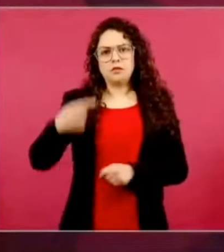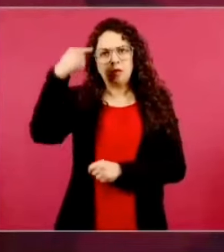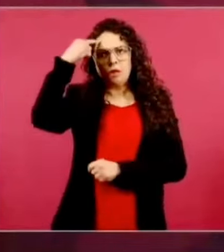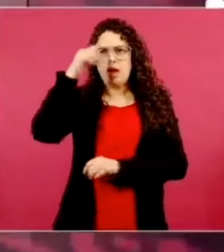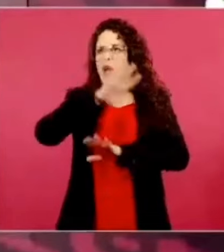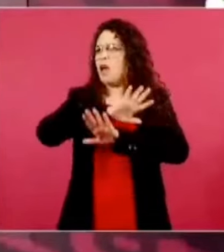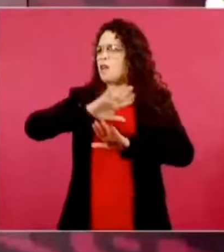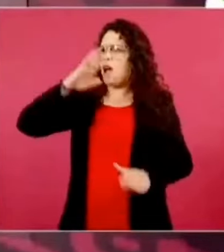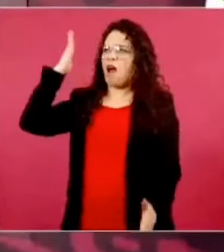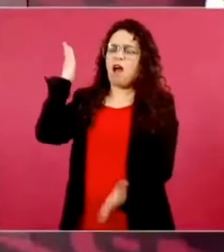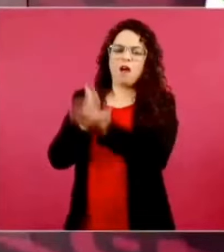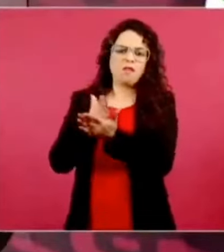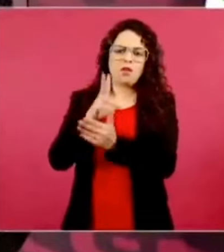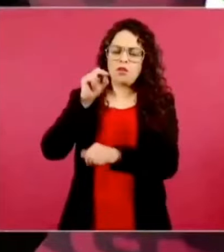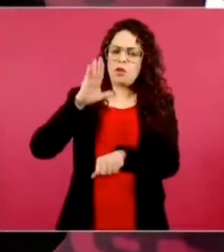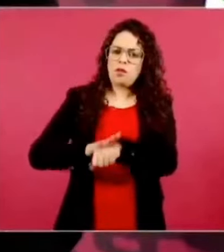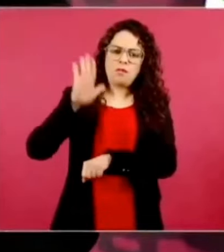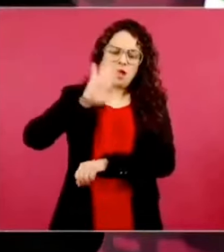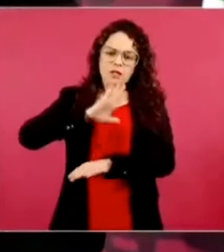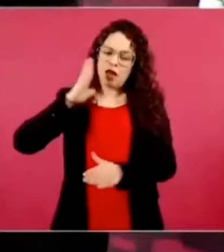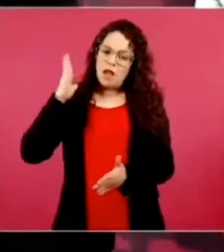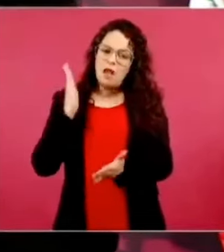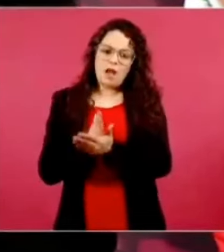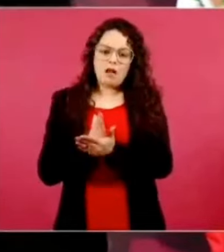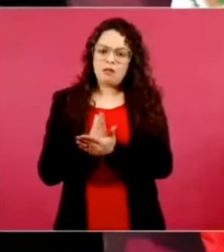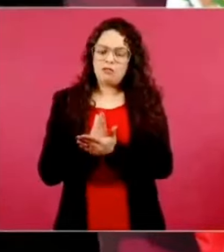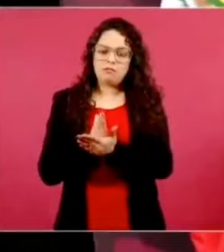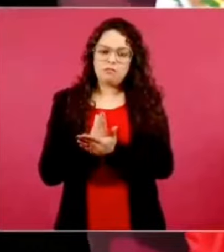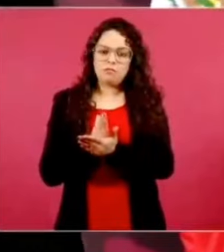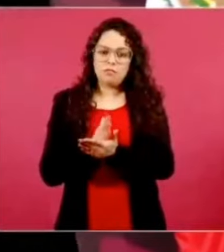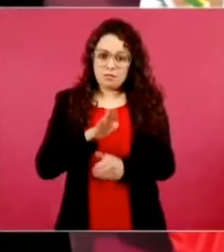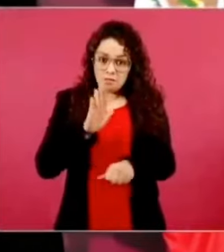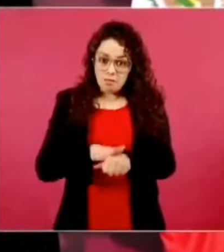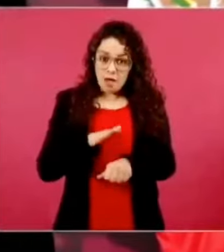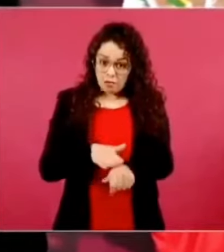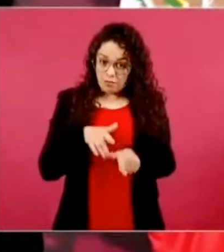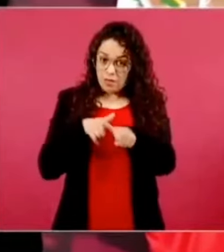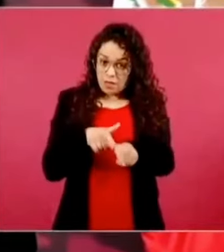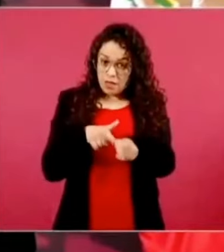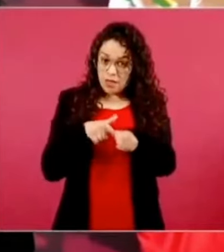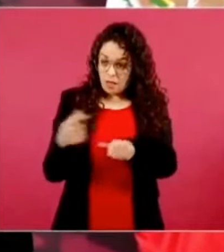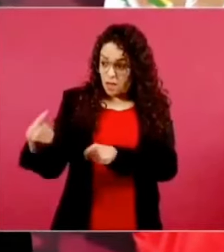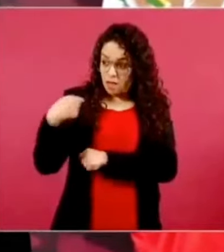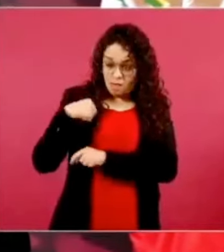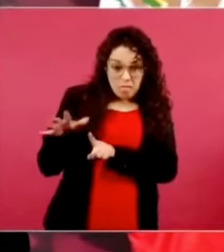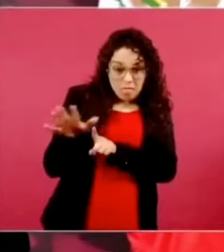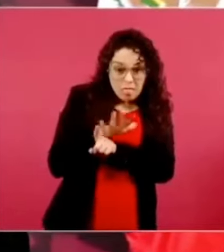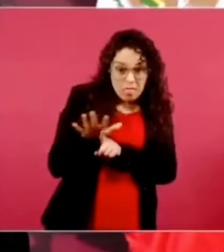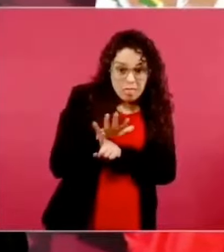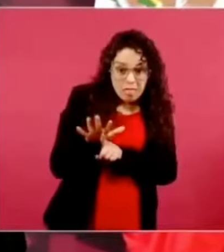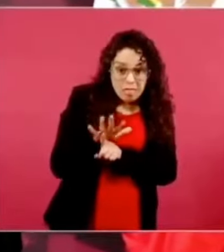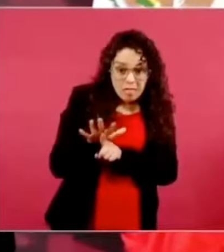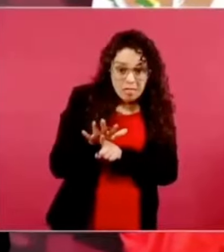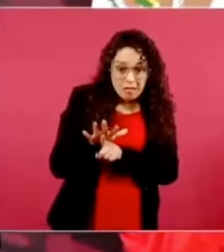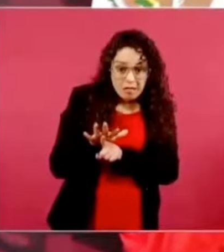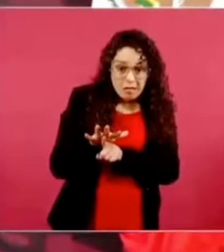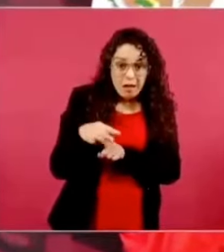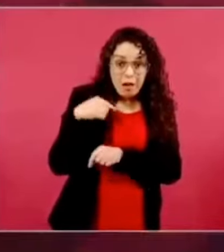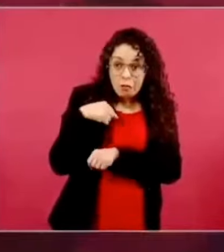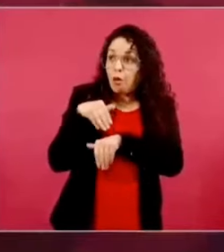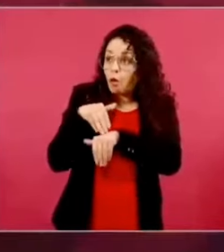y ya no permite la manipulación. Entonces, sí